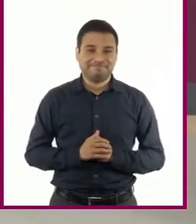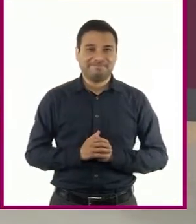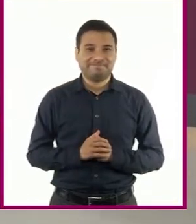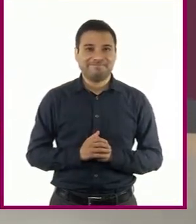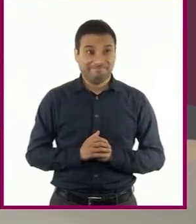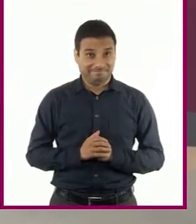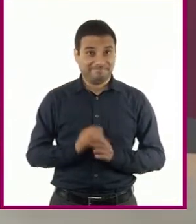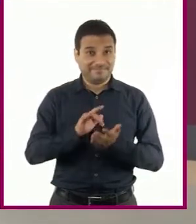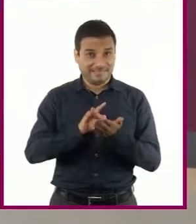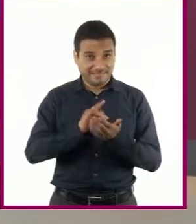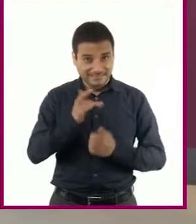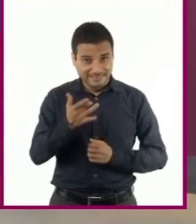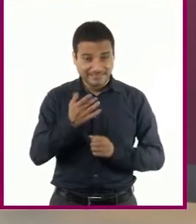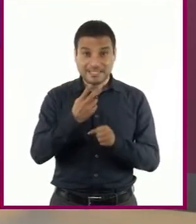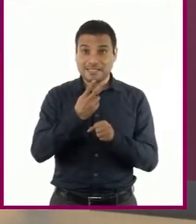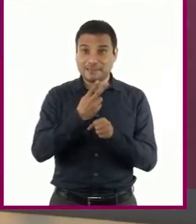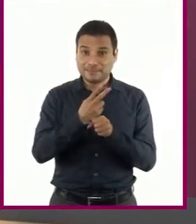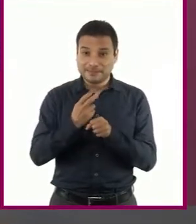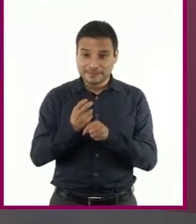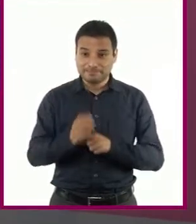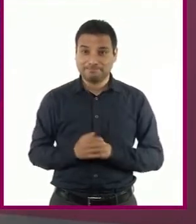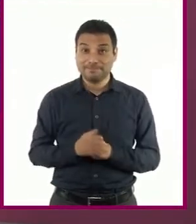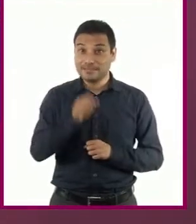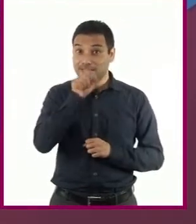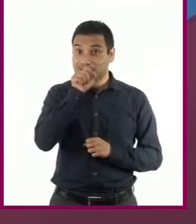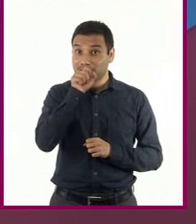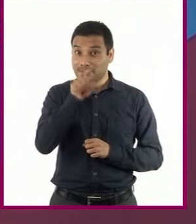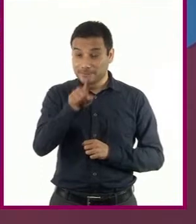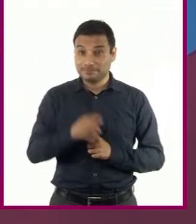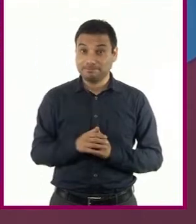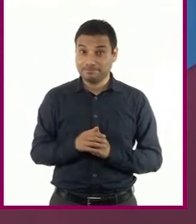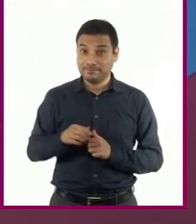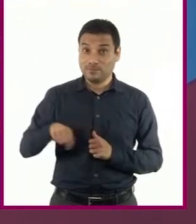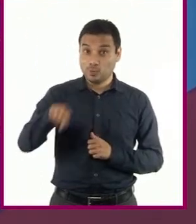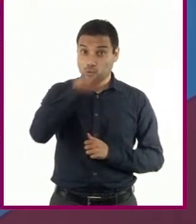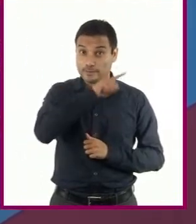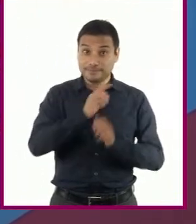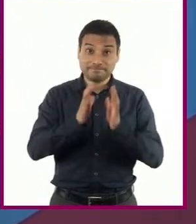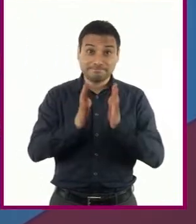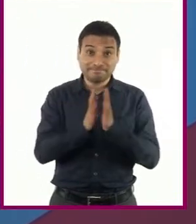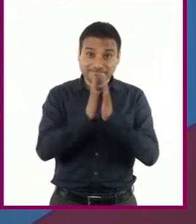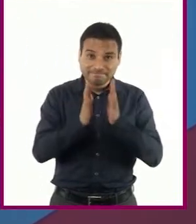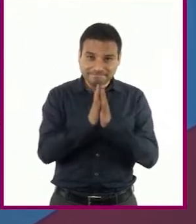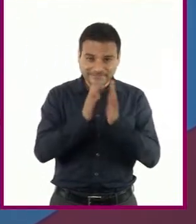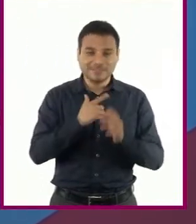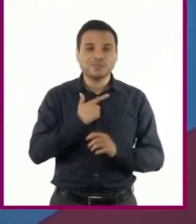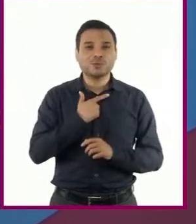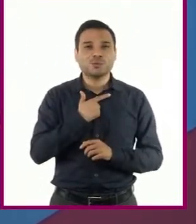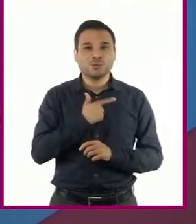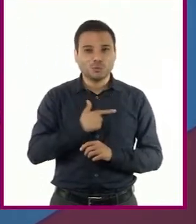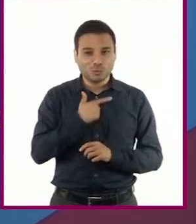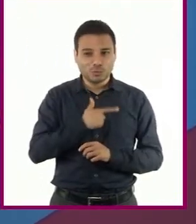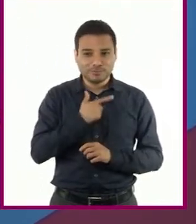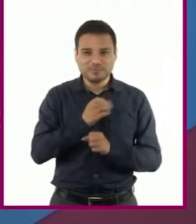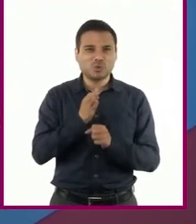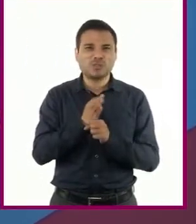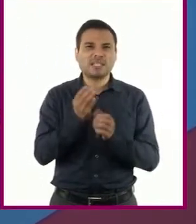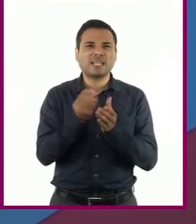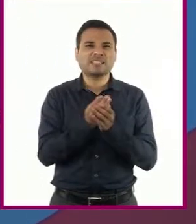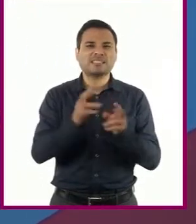por la invitación. También valoro que nos acompañen nuestras queridas alumnas y alumnos. La sesión lleva por